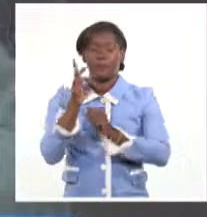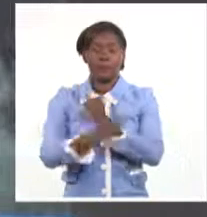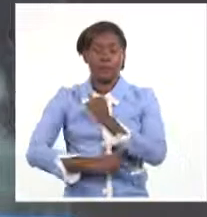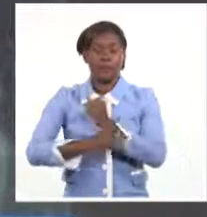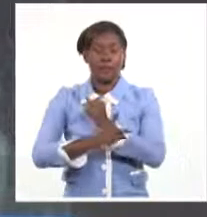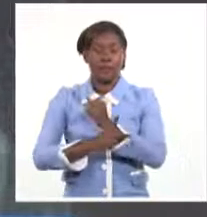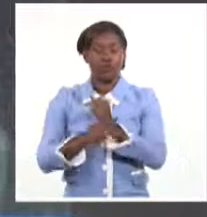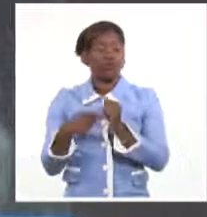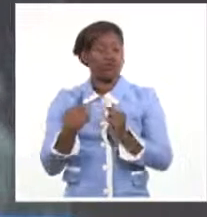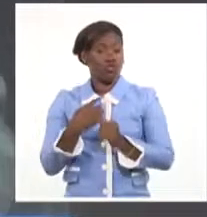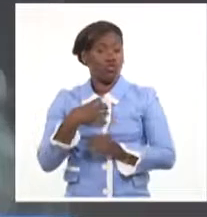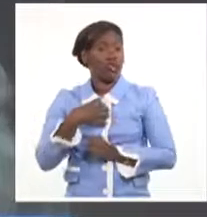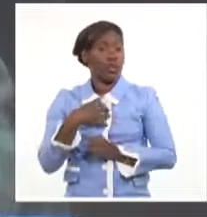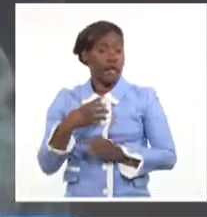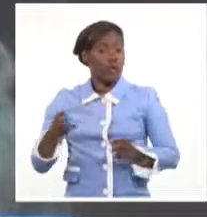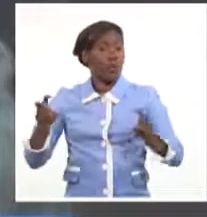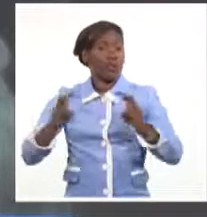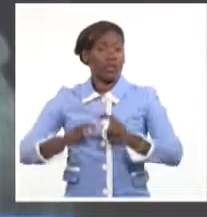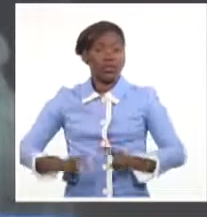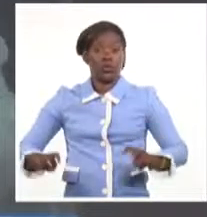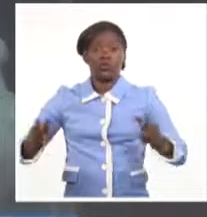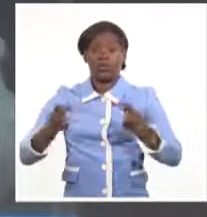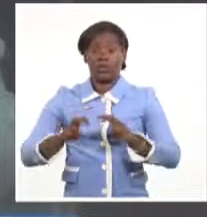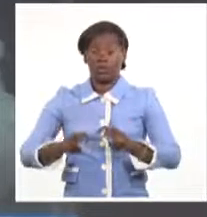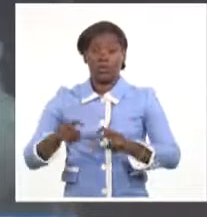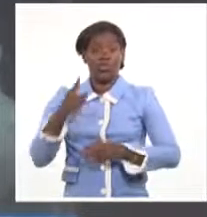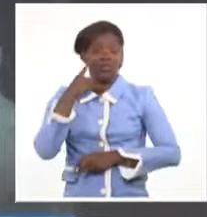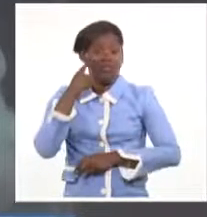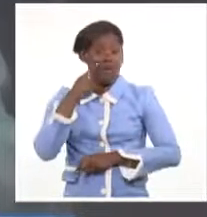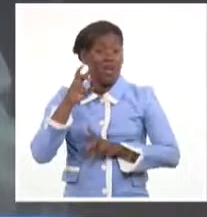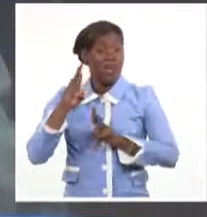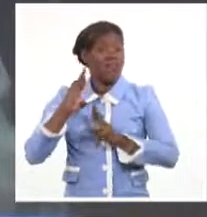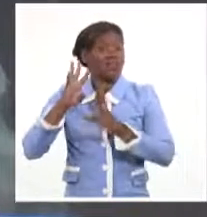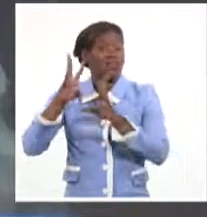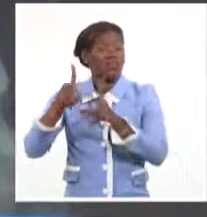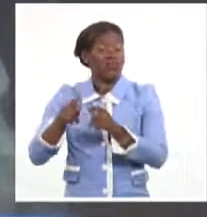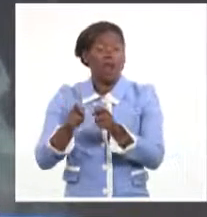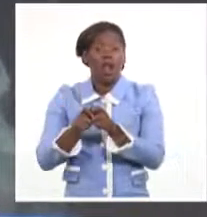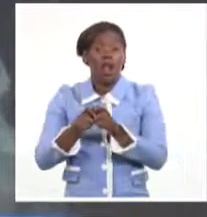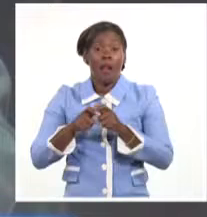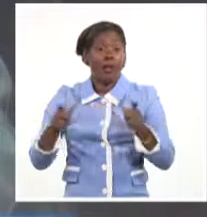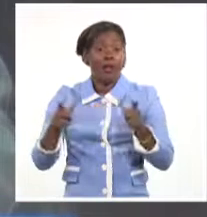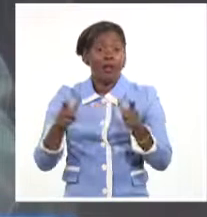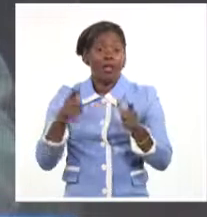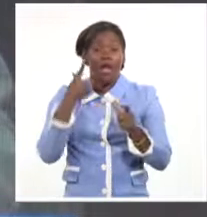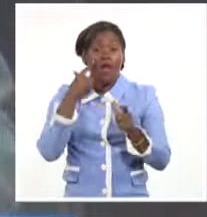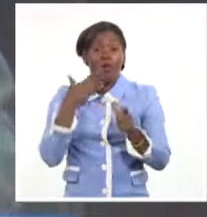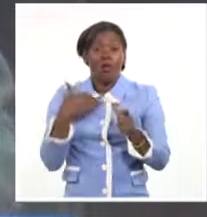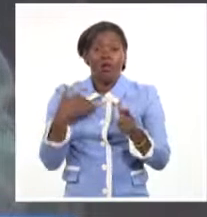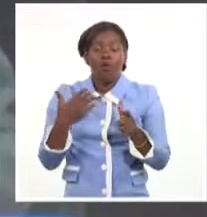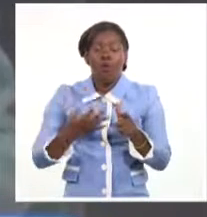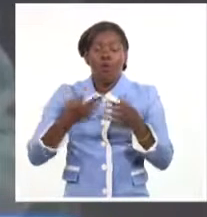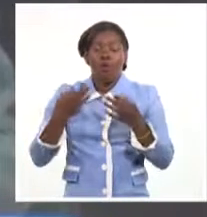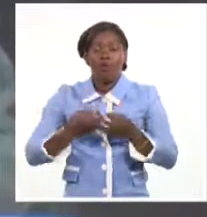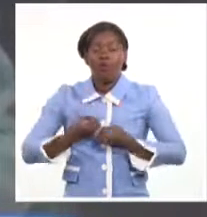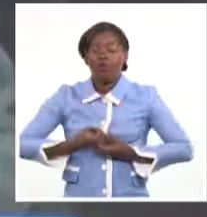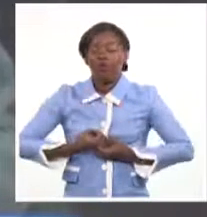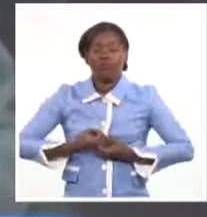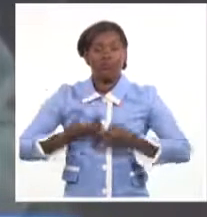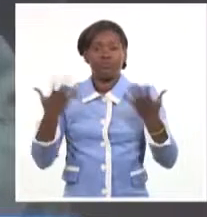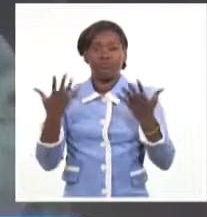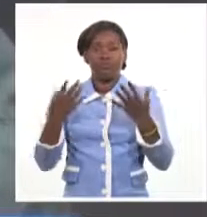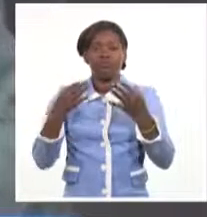investigación y desarrollo, con cientos de resultados introducidos con un alto impacto en la vida económica y social de la provincia y del